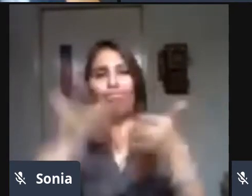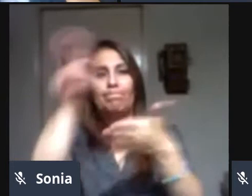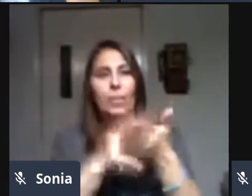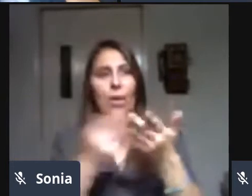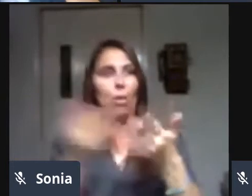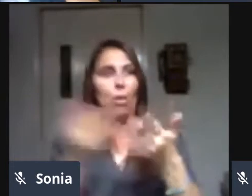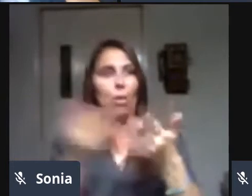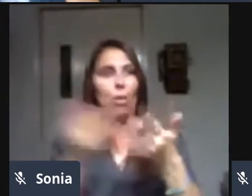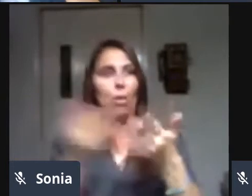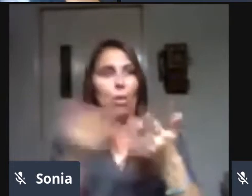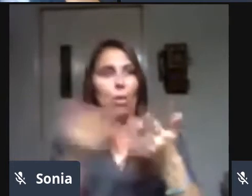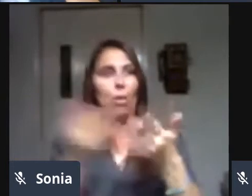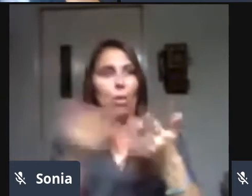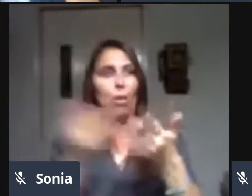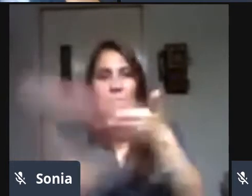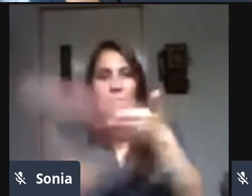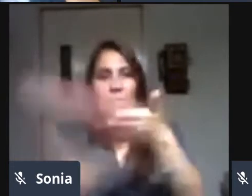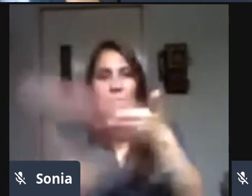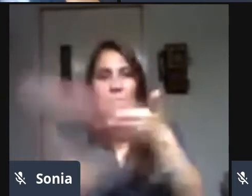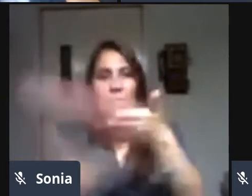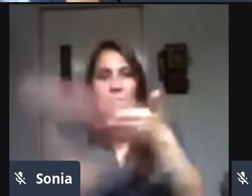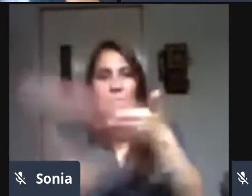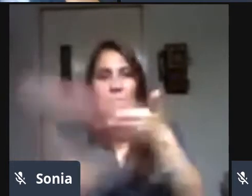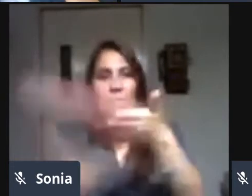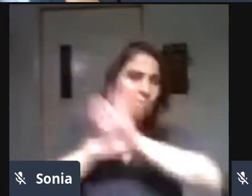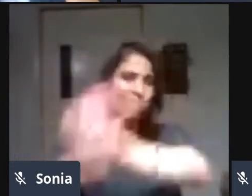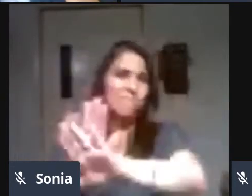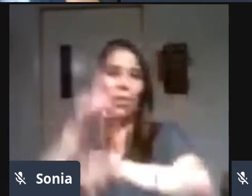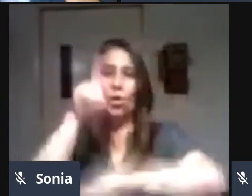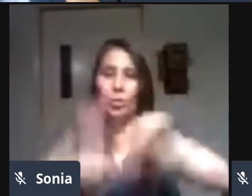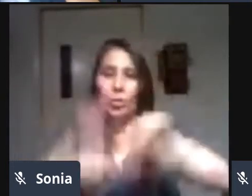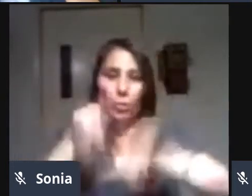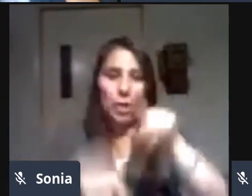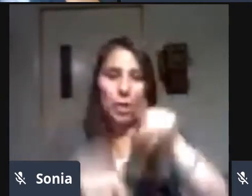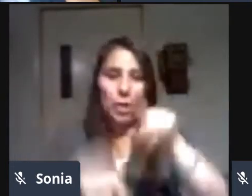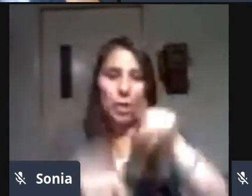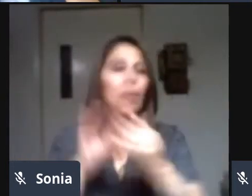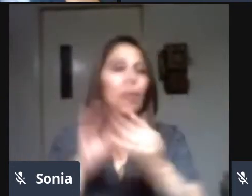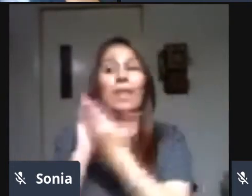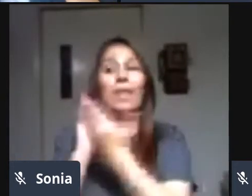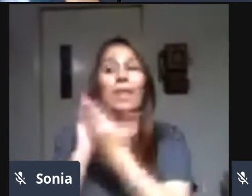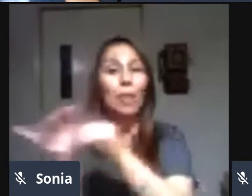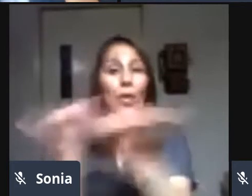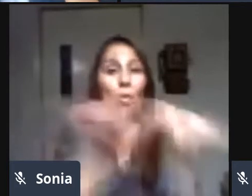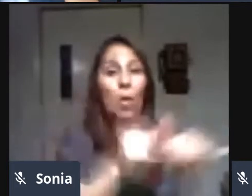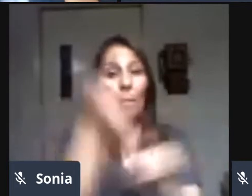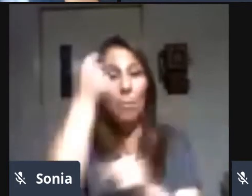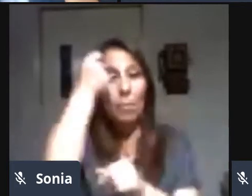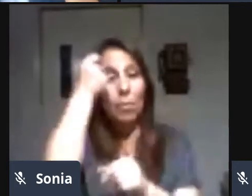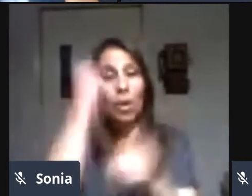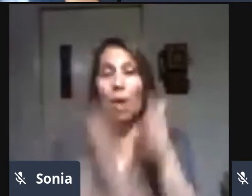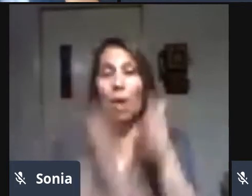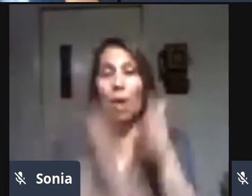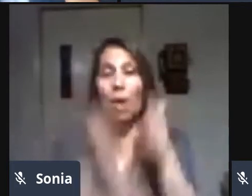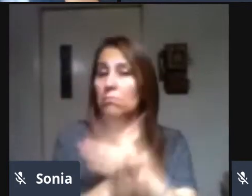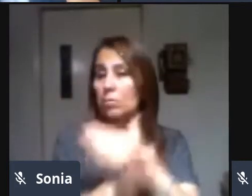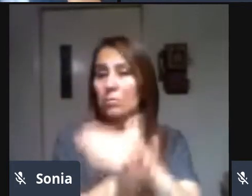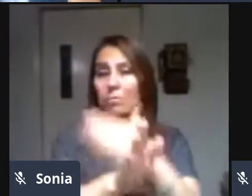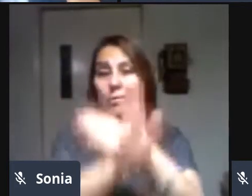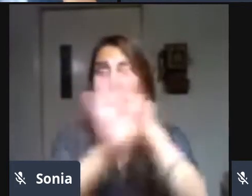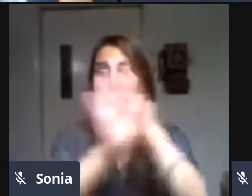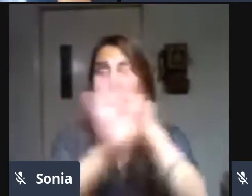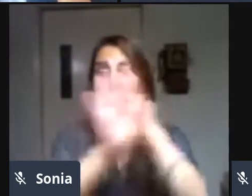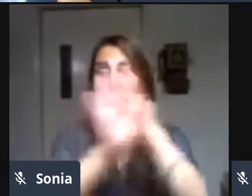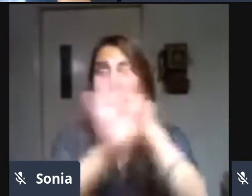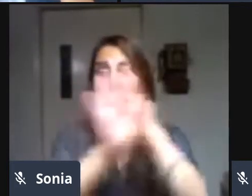callado la literatura como la memoria les decía yo que díaz sigue su curso de la memoria y la literatura